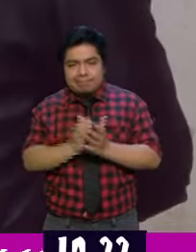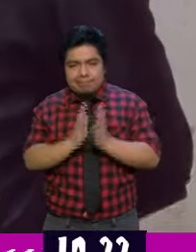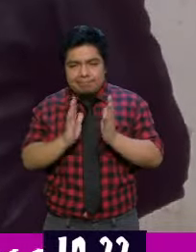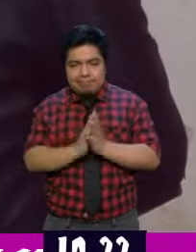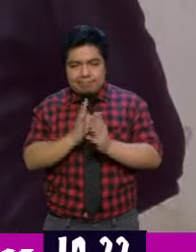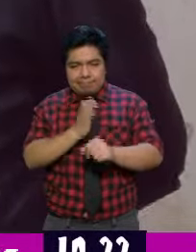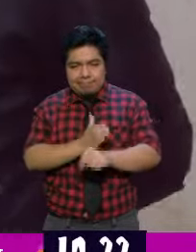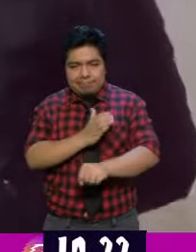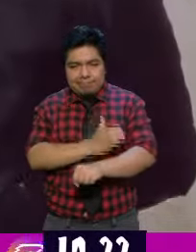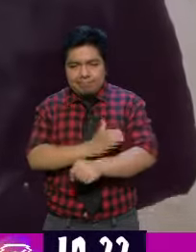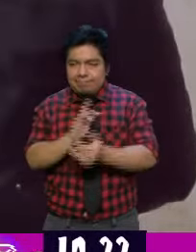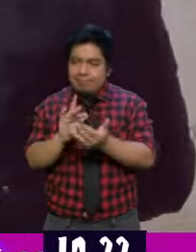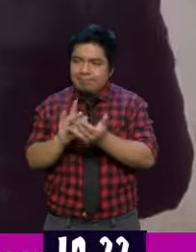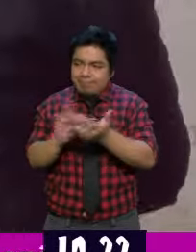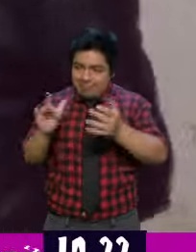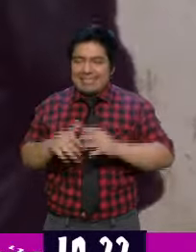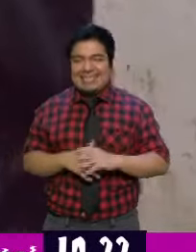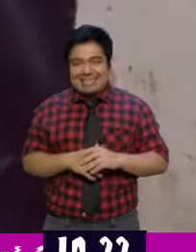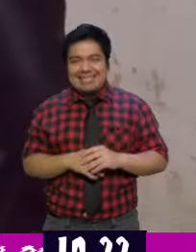más, gracias.